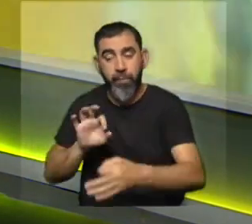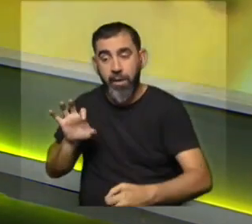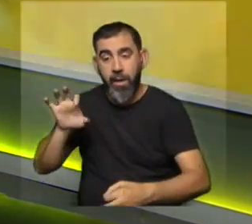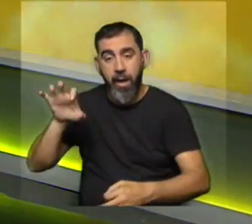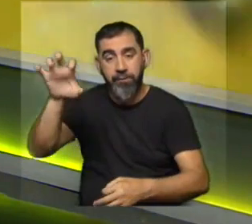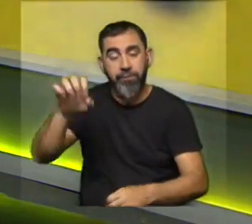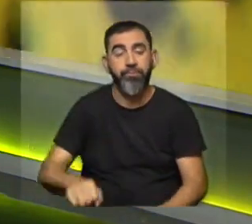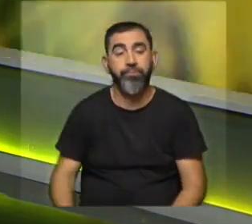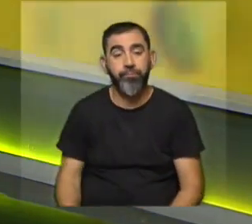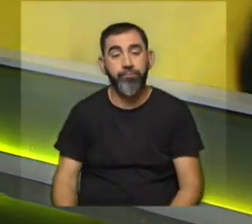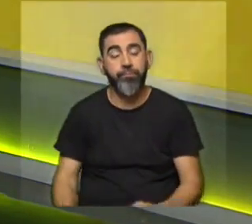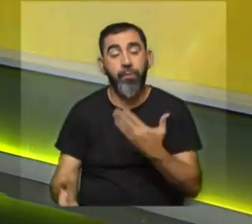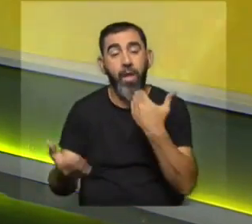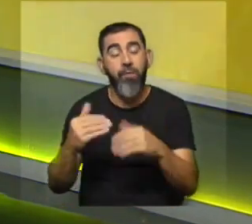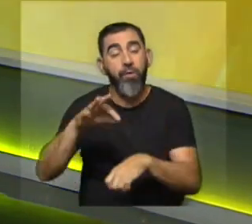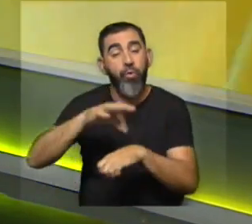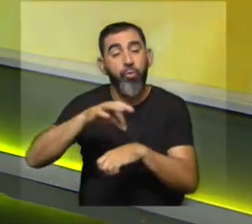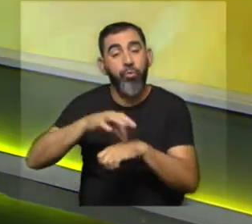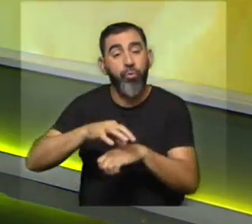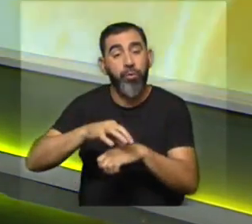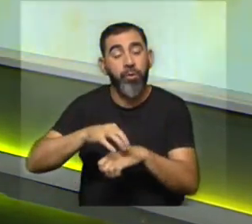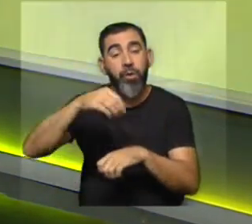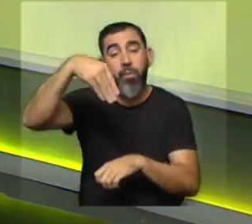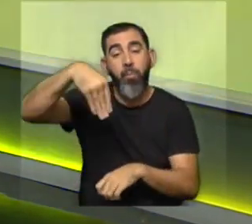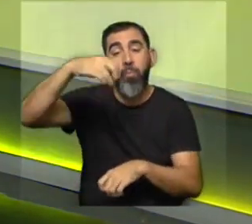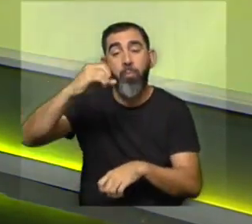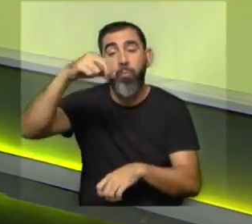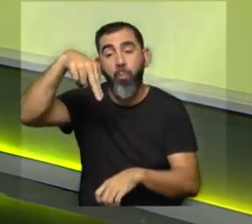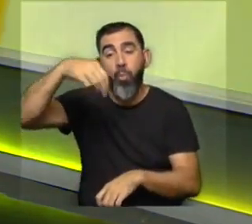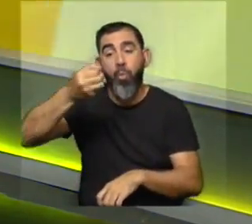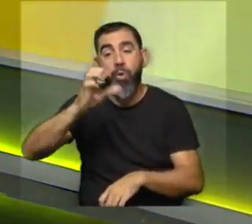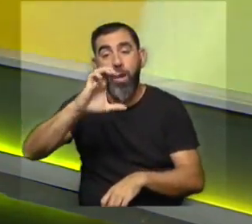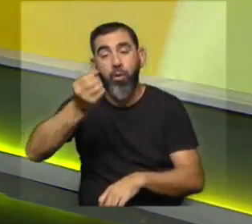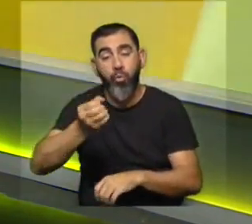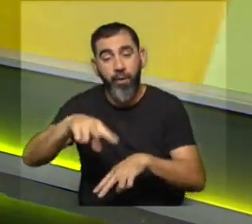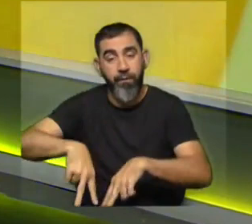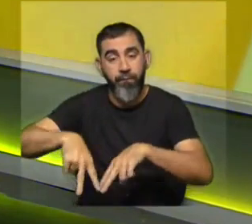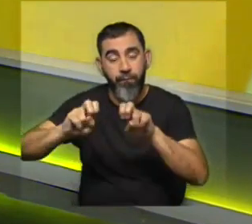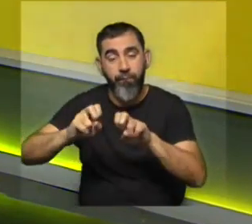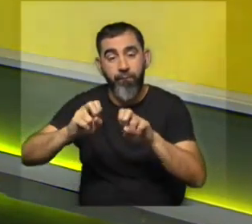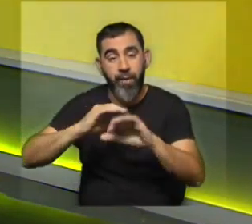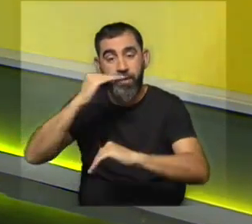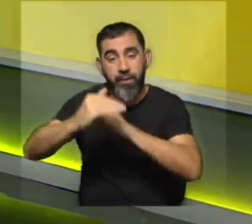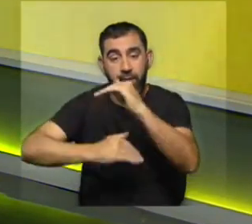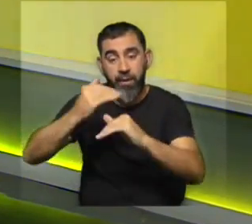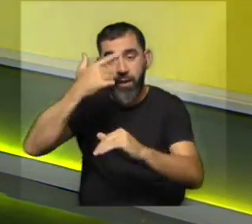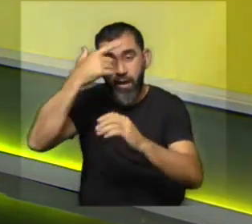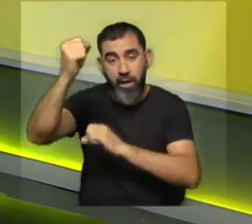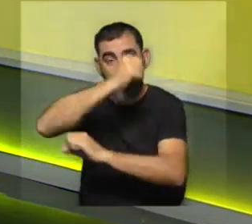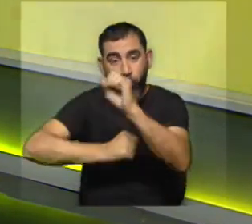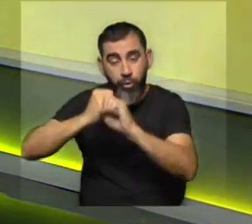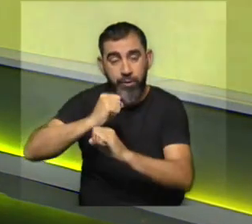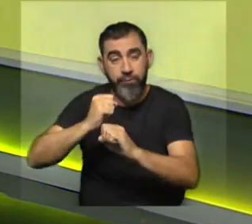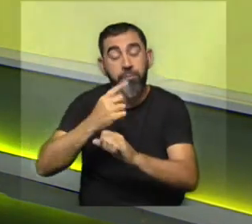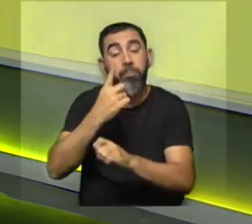el cáncer. Hablamos con la doctora Amy Mónaco, investigadora del Departamento de Desarrollo Biotecnológico, y en